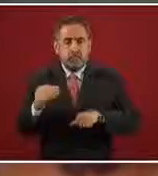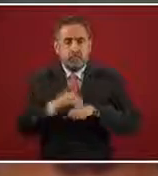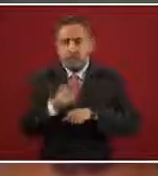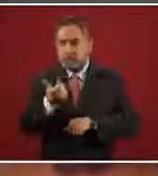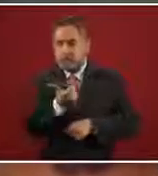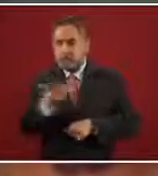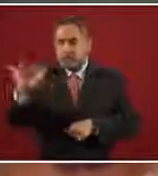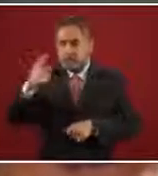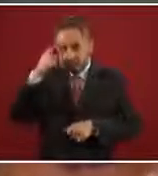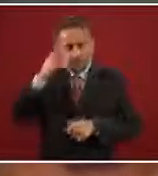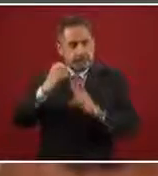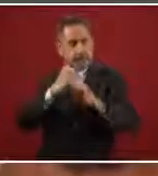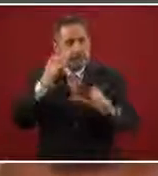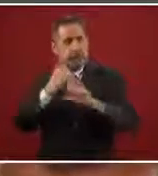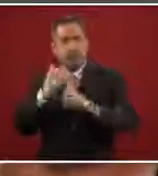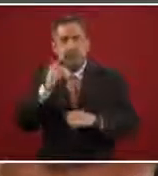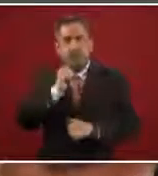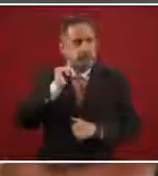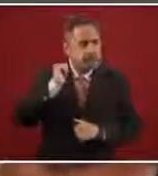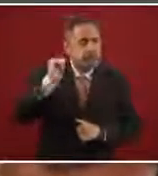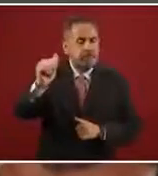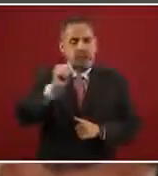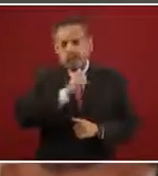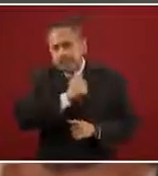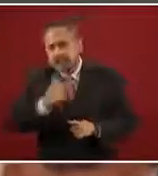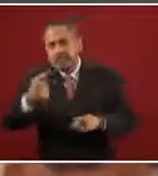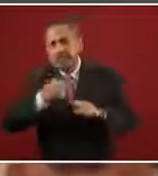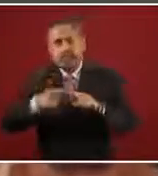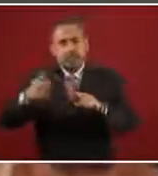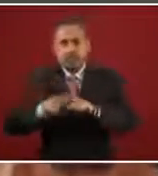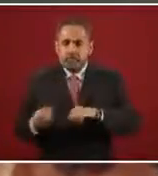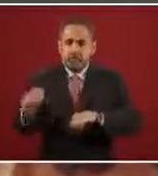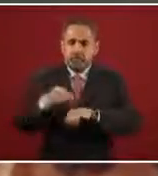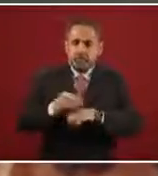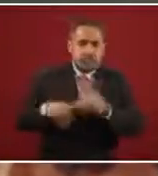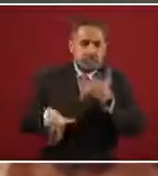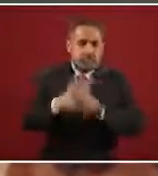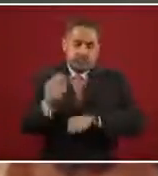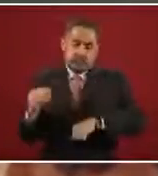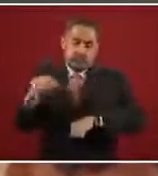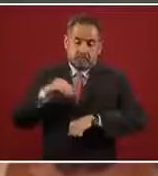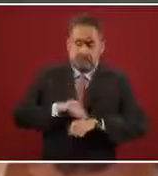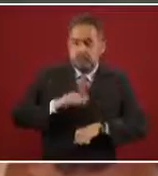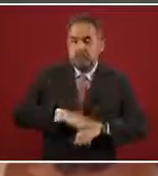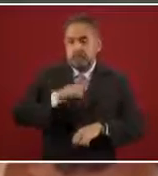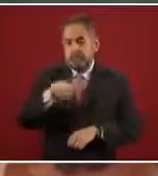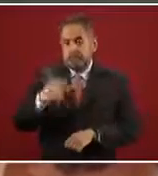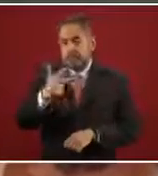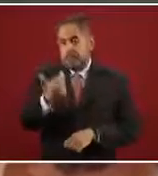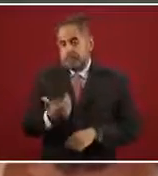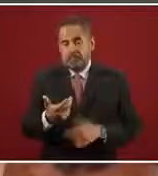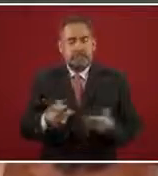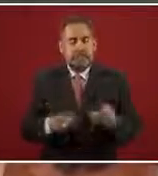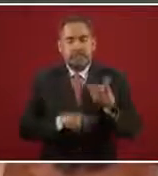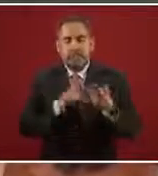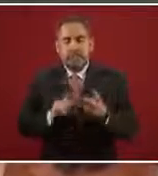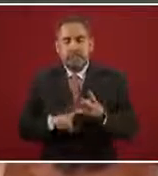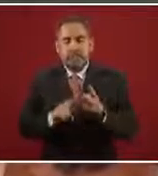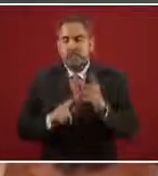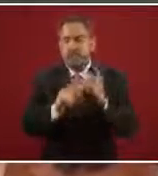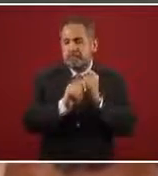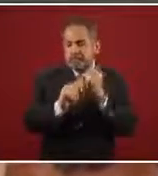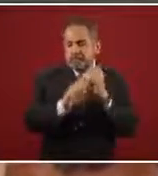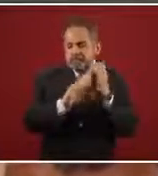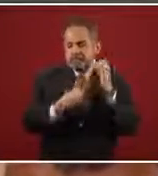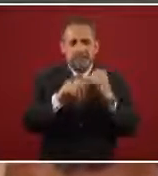sus precios en transporte de personas de 13 pesos. Y también está, por supuesto, los transportistas